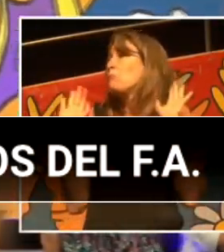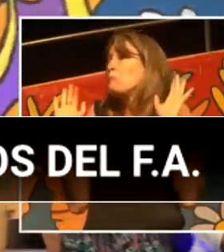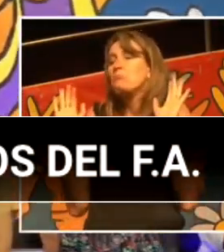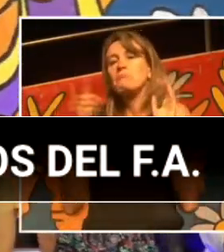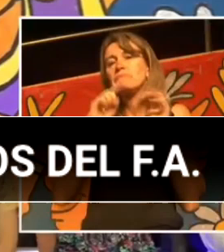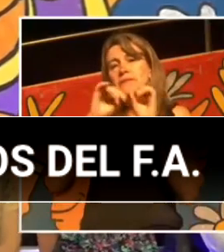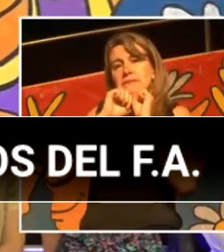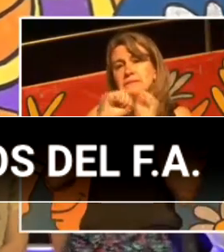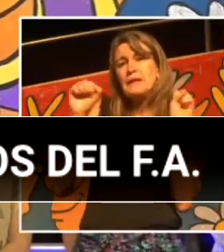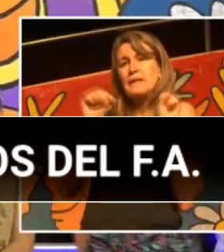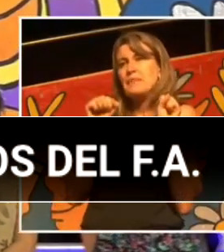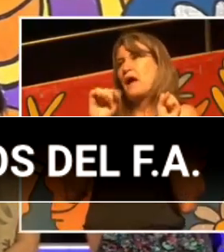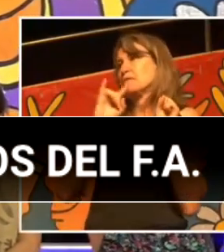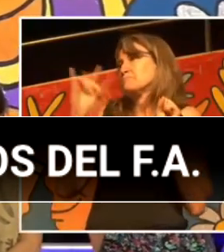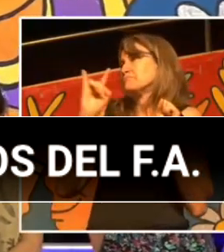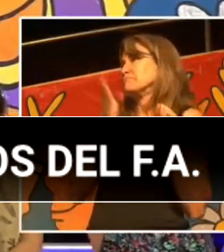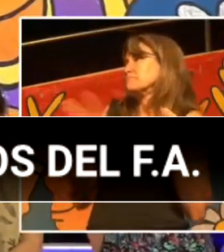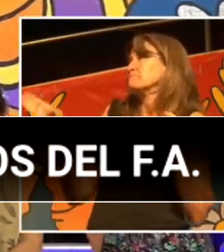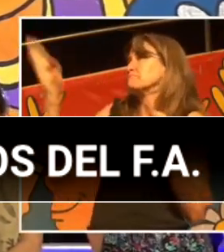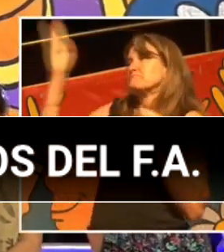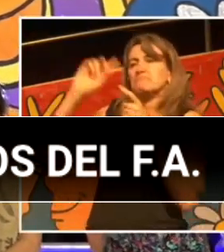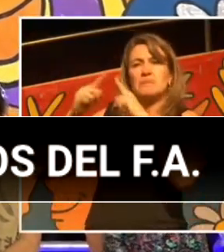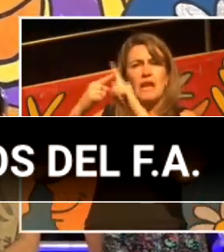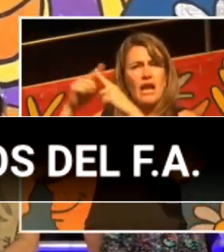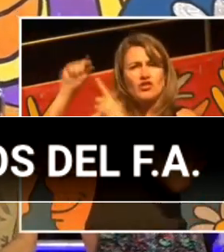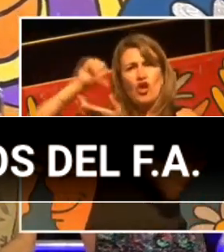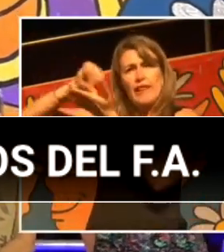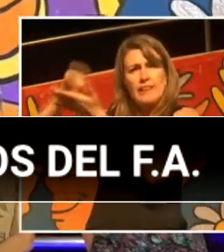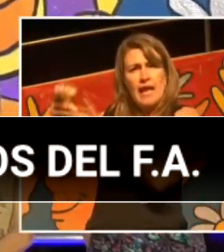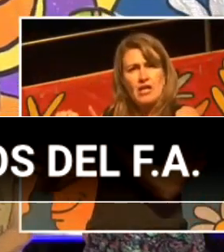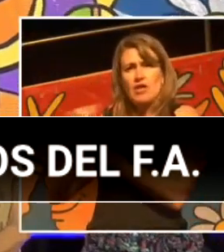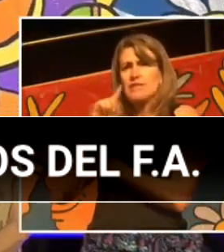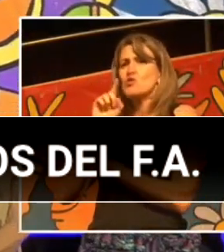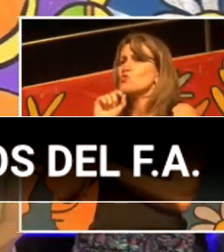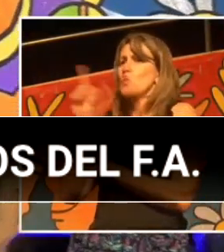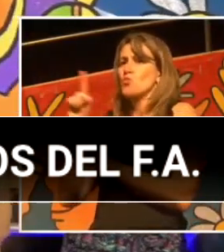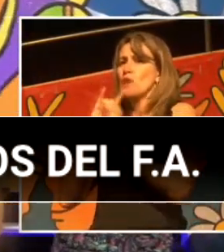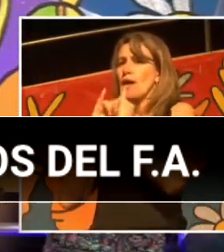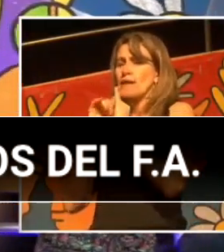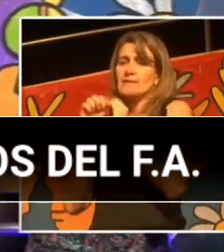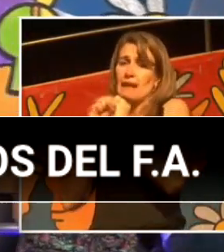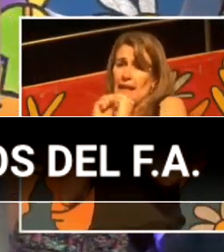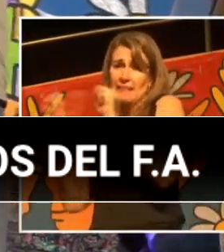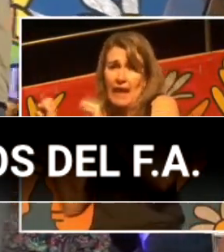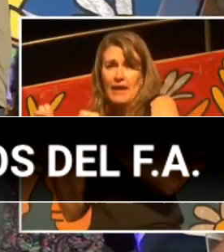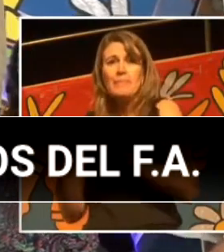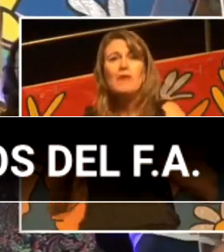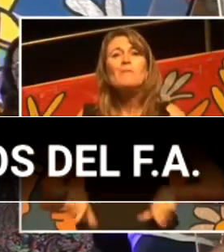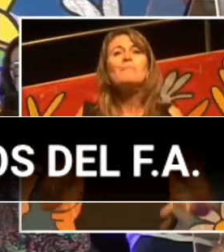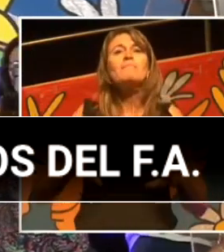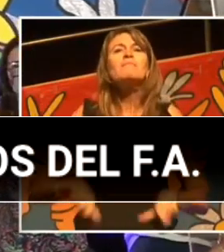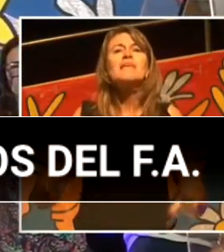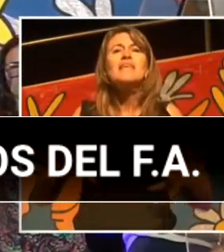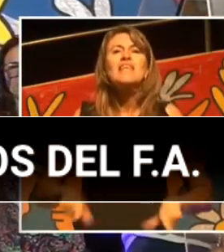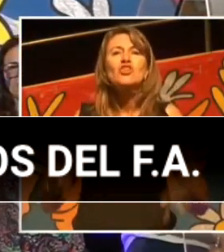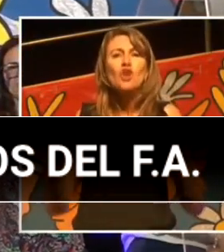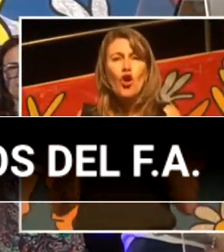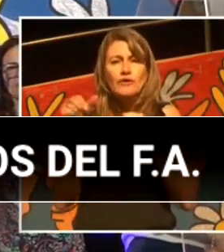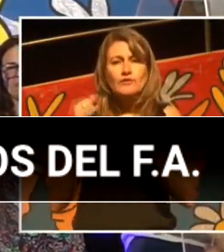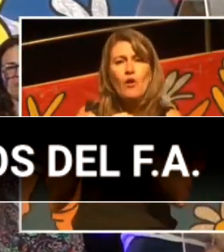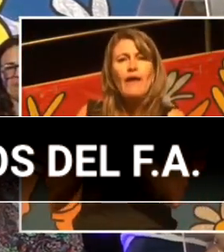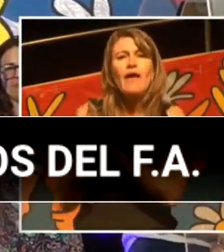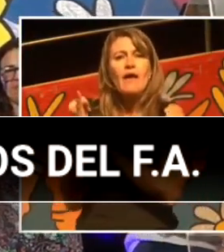subsecretaria de Ministerio de relaciones exteriores pero los ministros que hacen después de semejante barbaridad